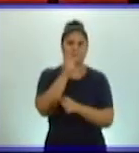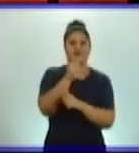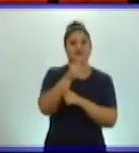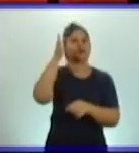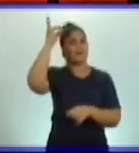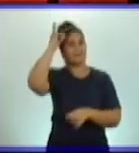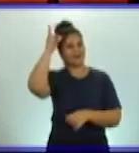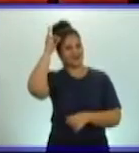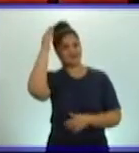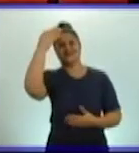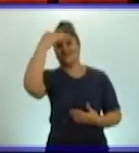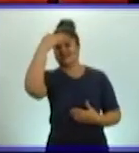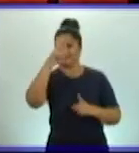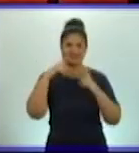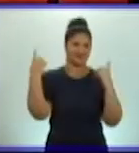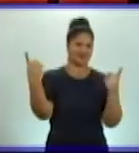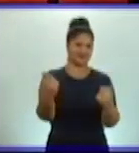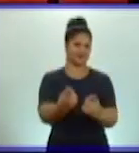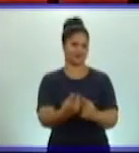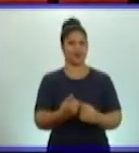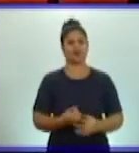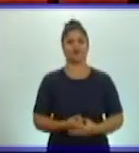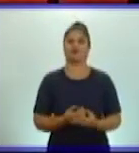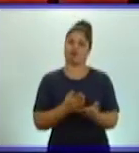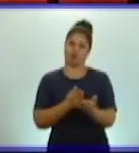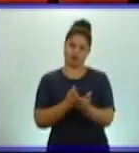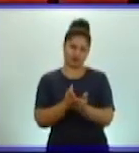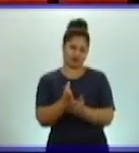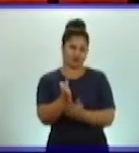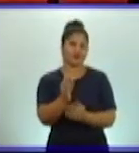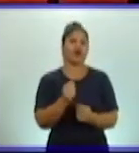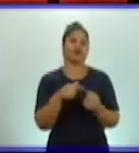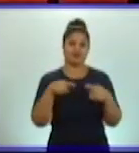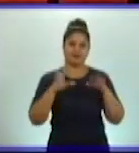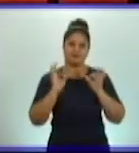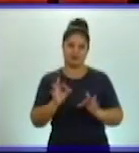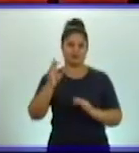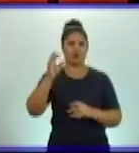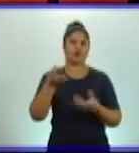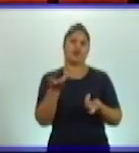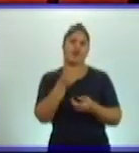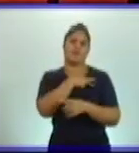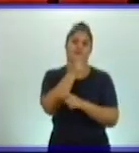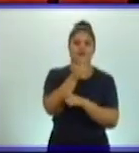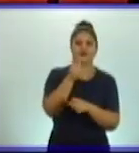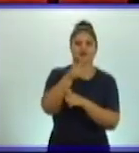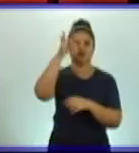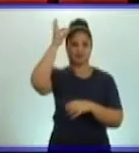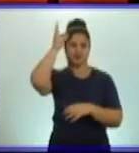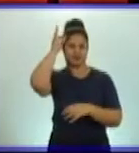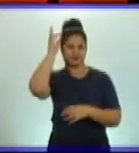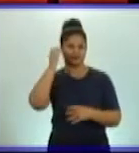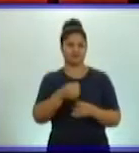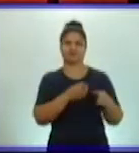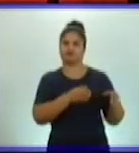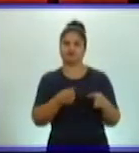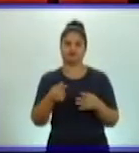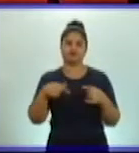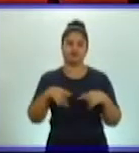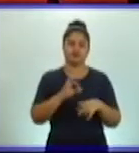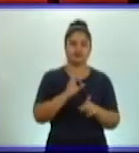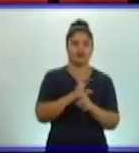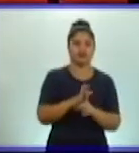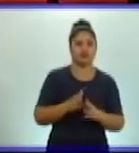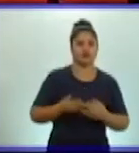Muchísimas gracias a ellos por haber continuado esta importante labor. Bueno, como vieron, hoy vamos a hablar de la